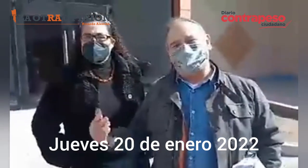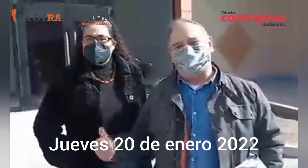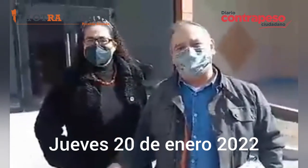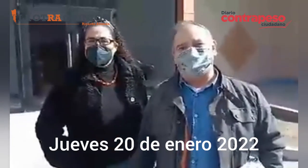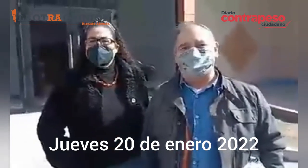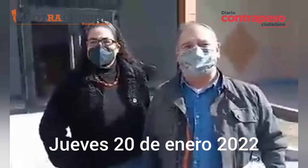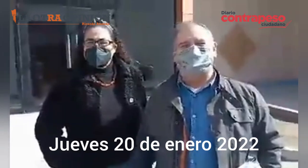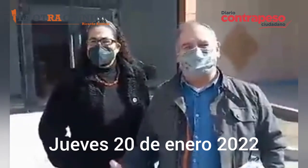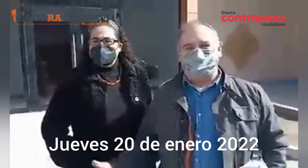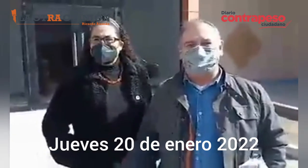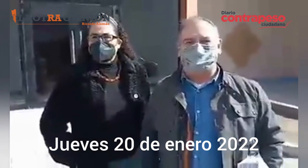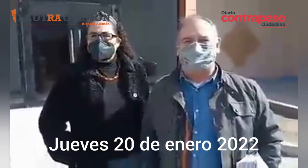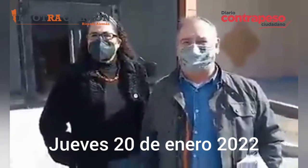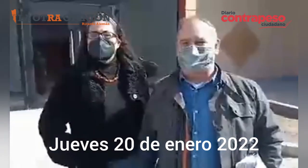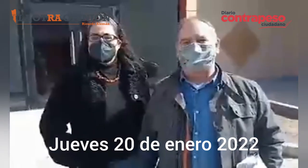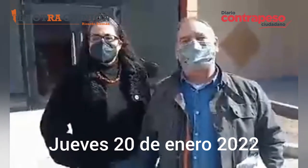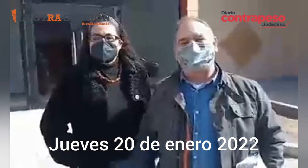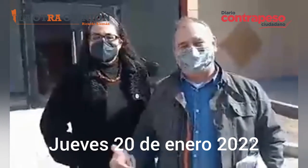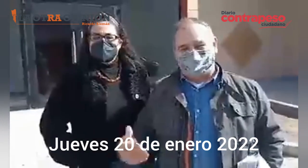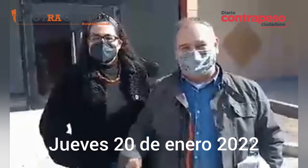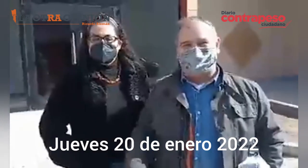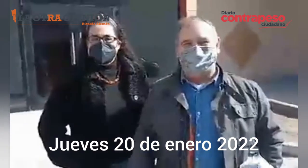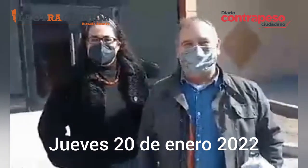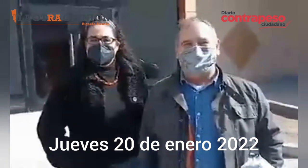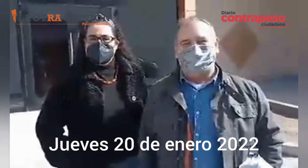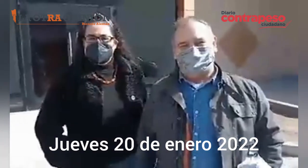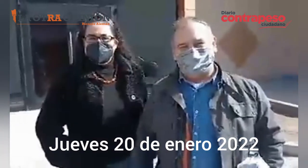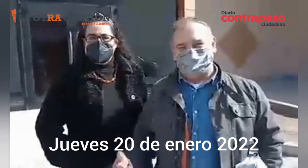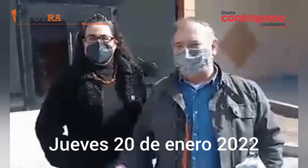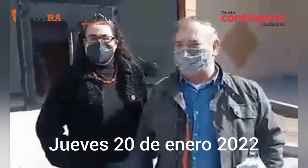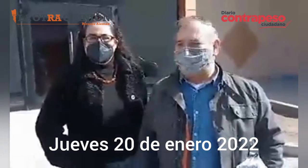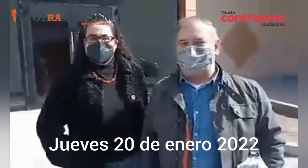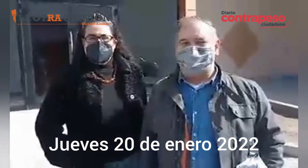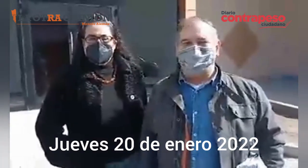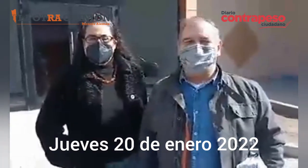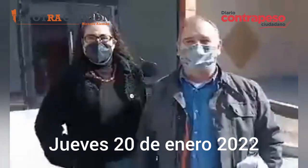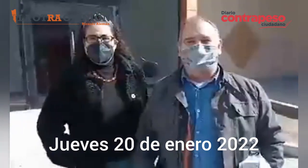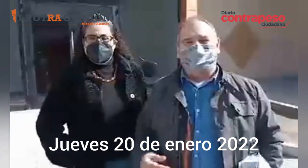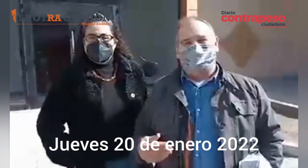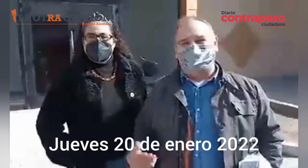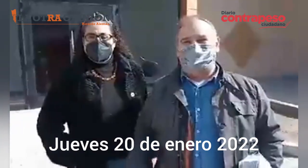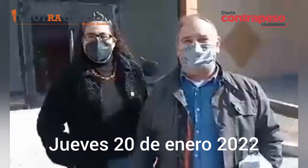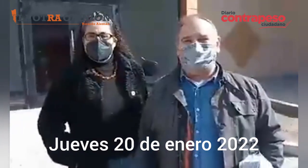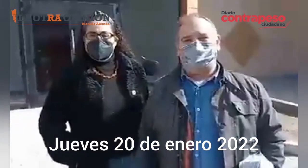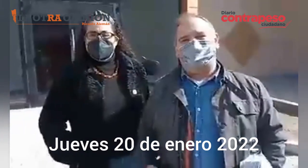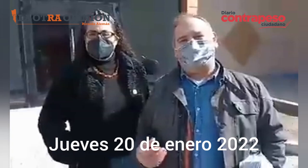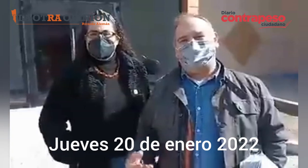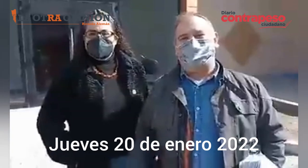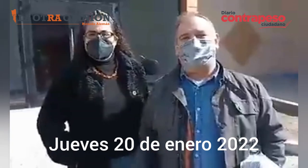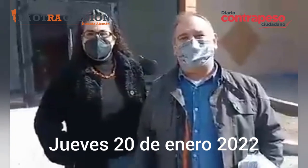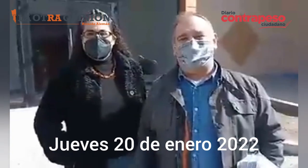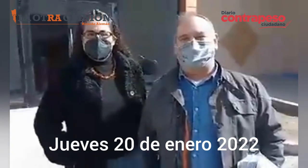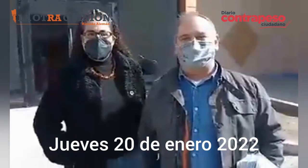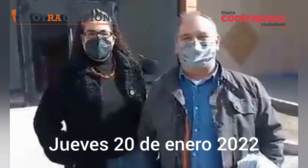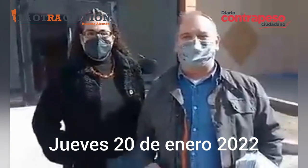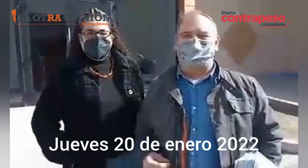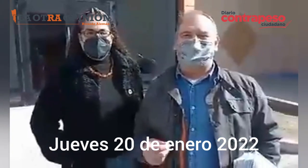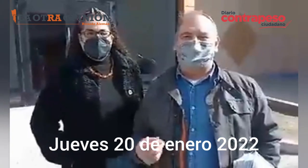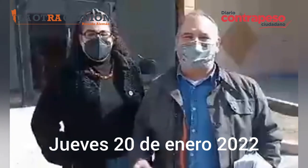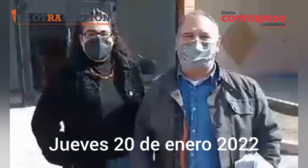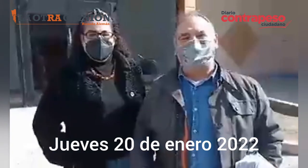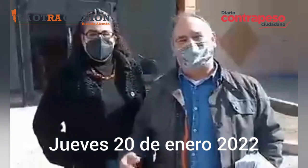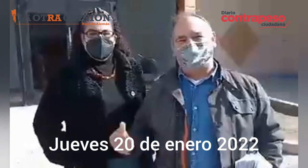encuentran adentro, están escondidos y se negaron a bajar a atender a la funcionaria. Luego entonces se procede en ese momento